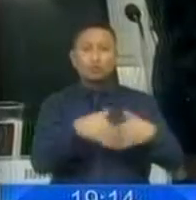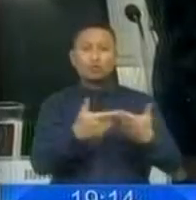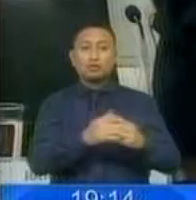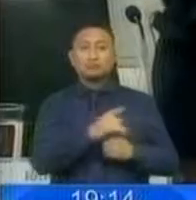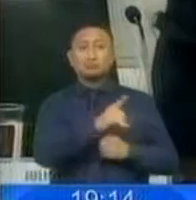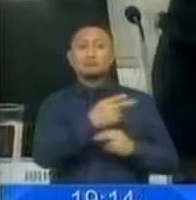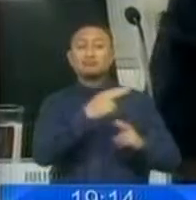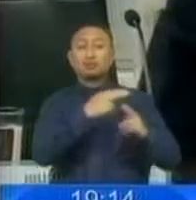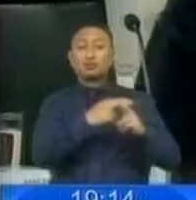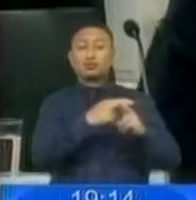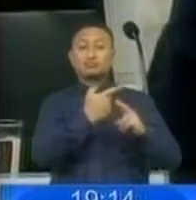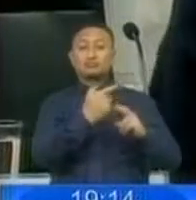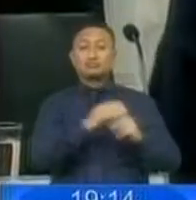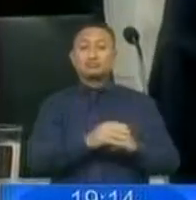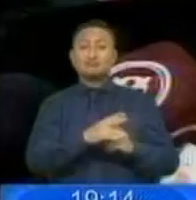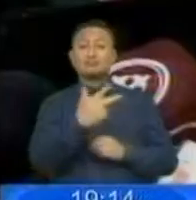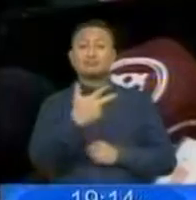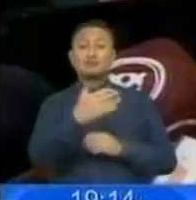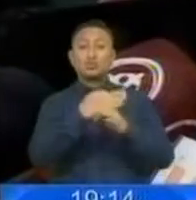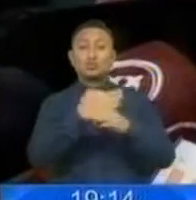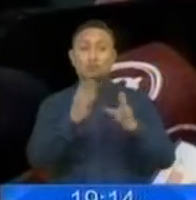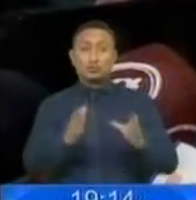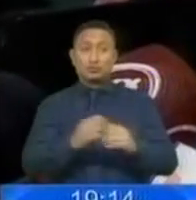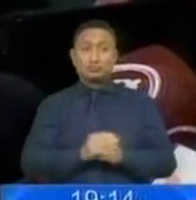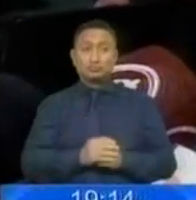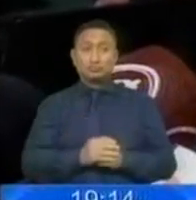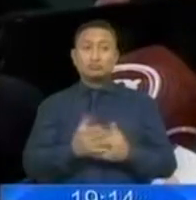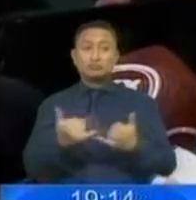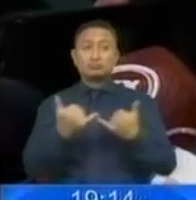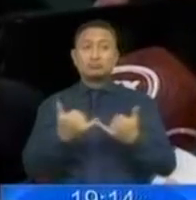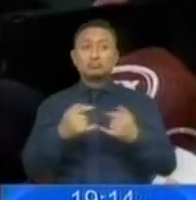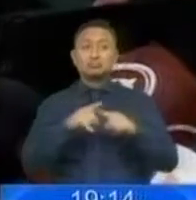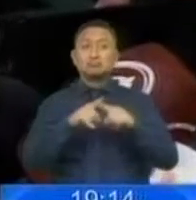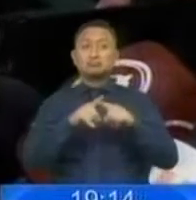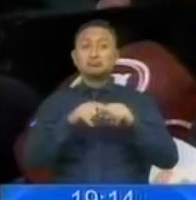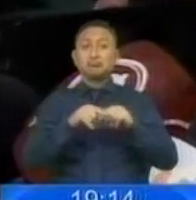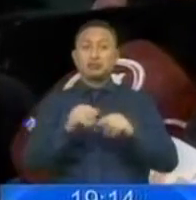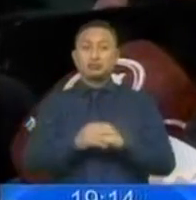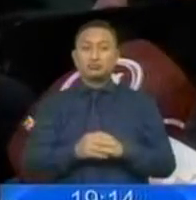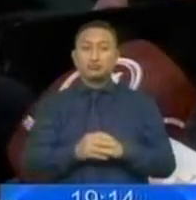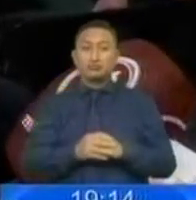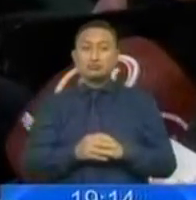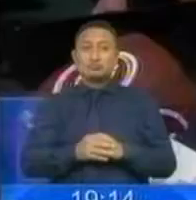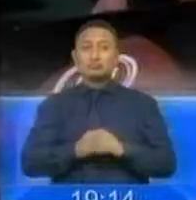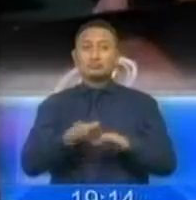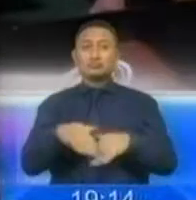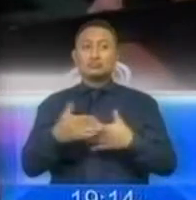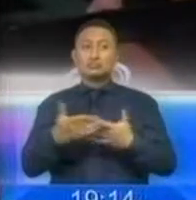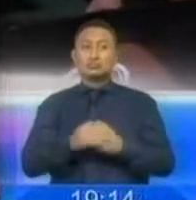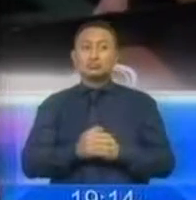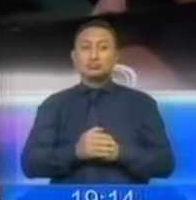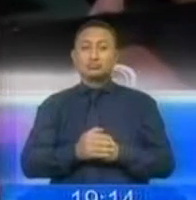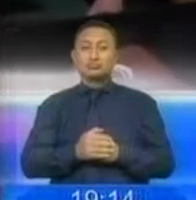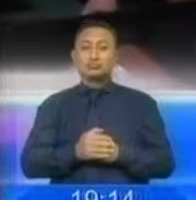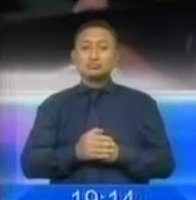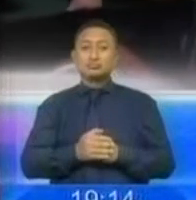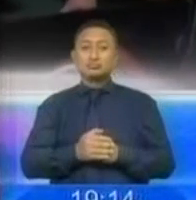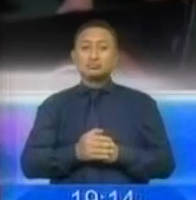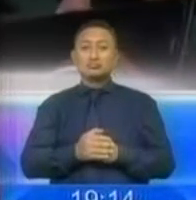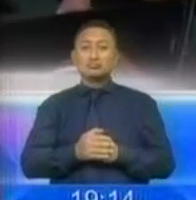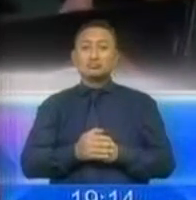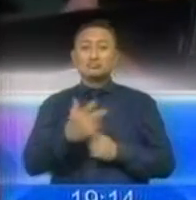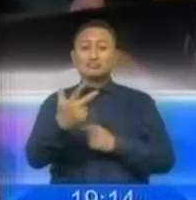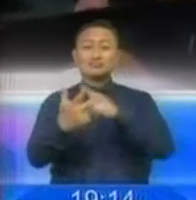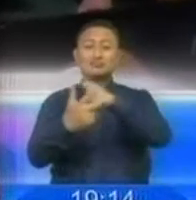que envíen 3 funciones del Estado. Pues todo dependerá de que las fuentes, Ejecutivo, Legislativo y Transparencia,